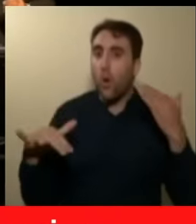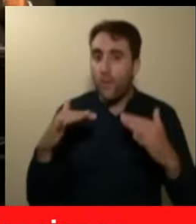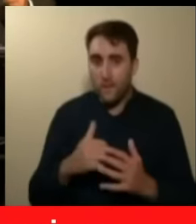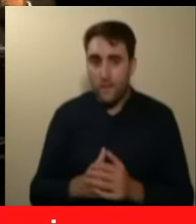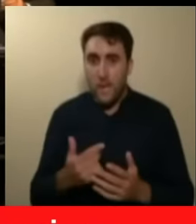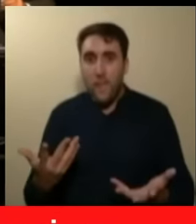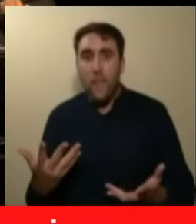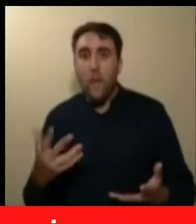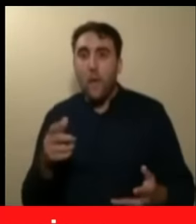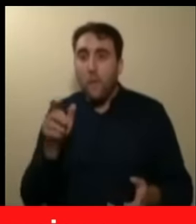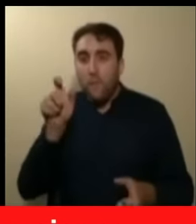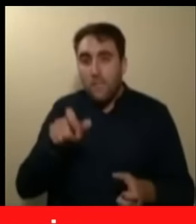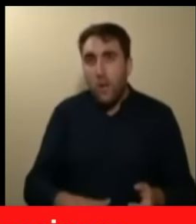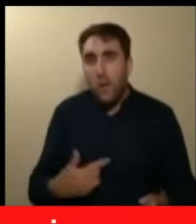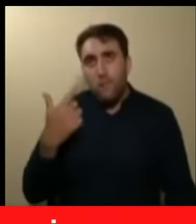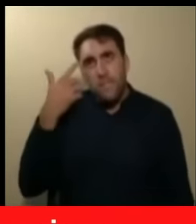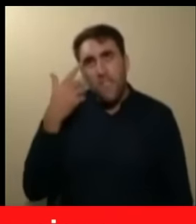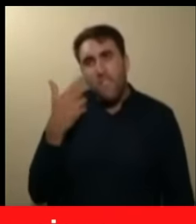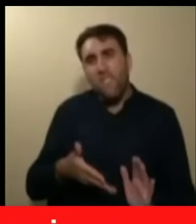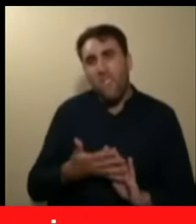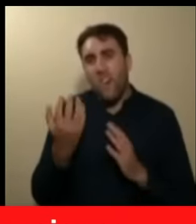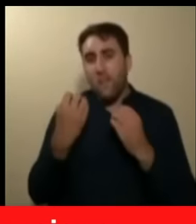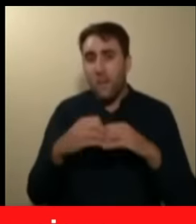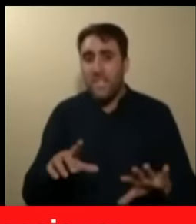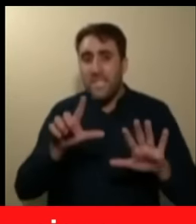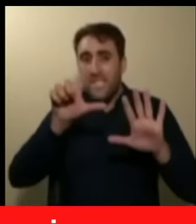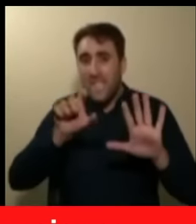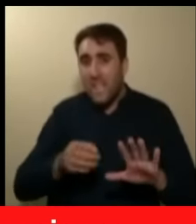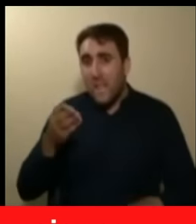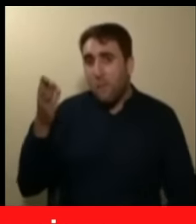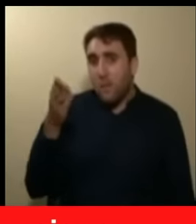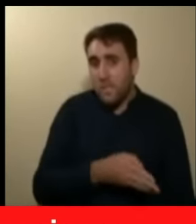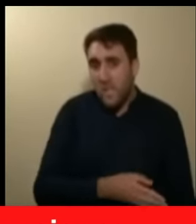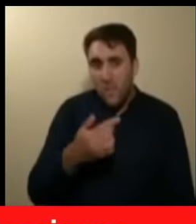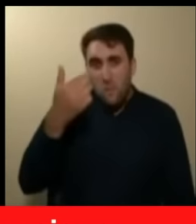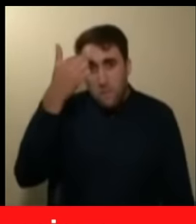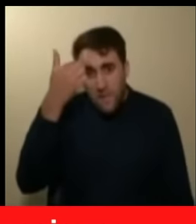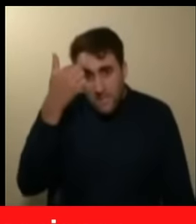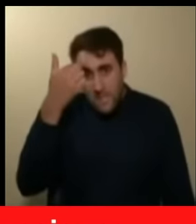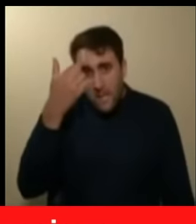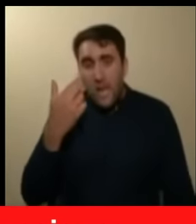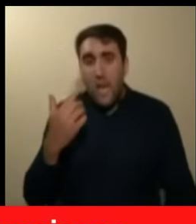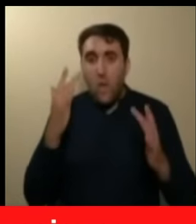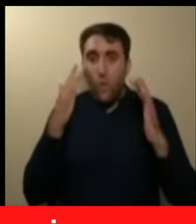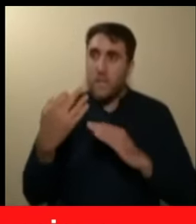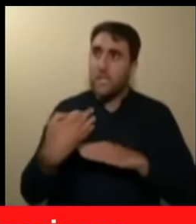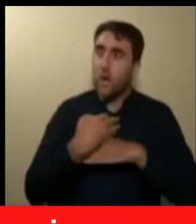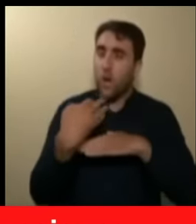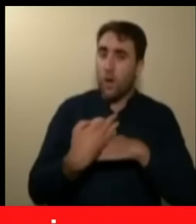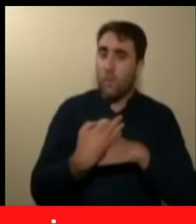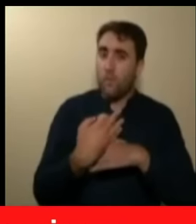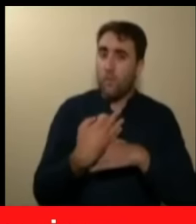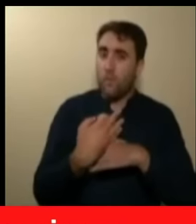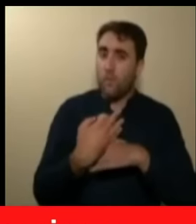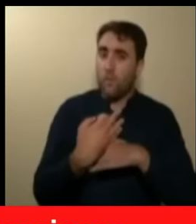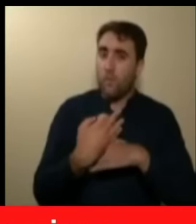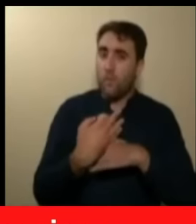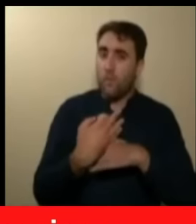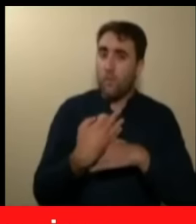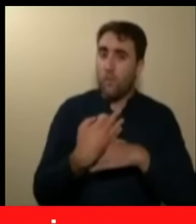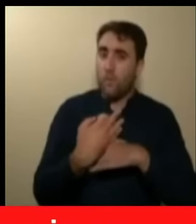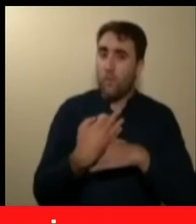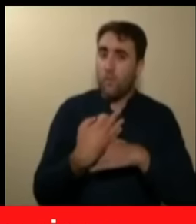está pensando en abandonar. El 70% de los jóvenes en el Uruguay cree que la educación que reciben los centros educativos no le va a servir